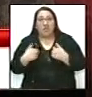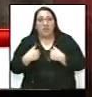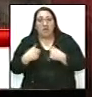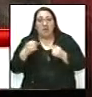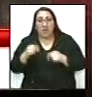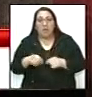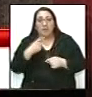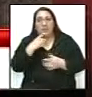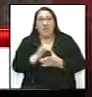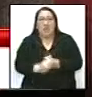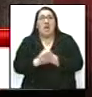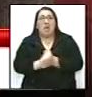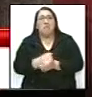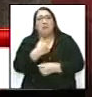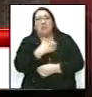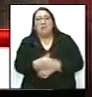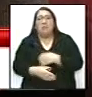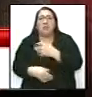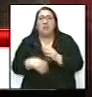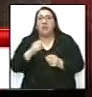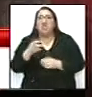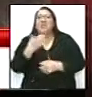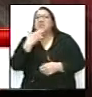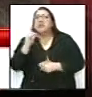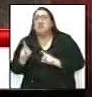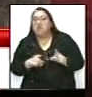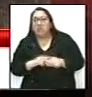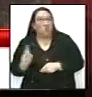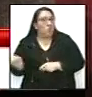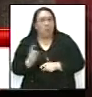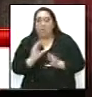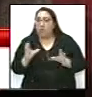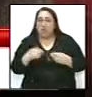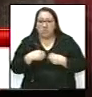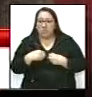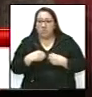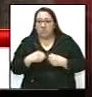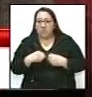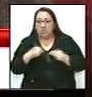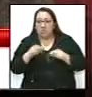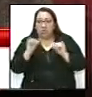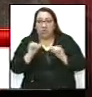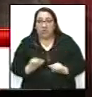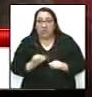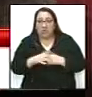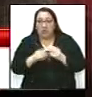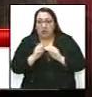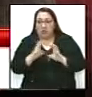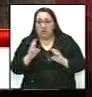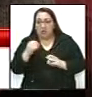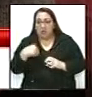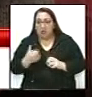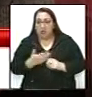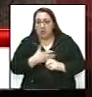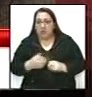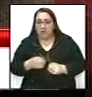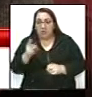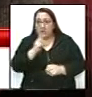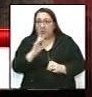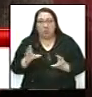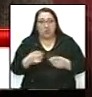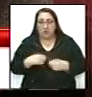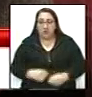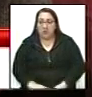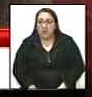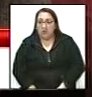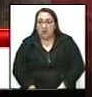aquí los amigotes, los señores van a decir quién va a ser, y eso no lo vamos a permitir. Eso queda absolutamente claro, señora Presidenta. No lo vamos a